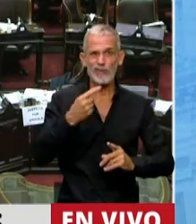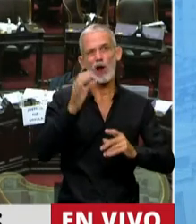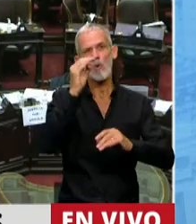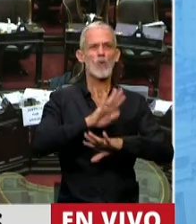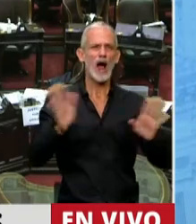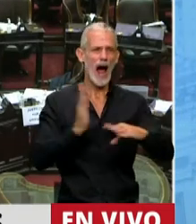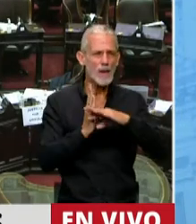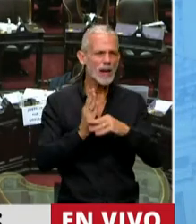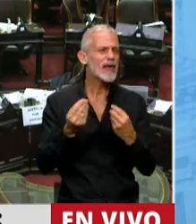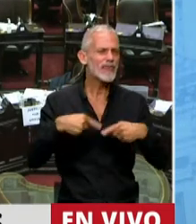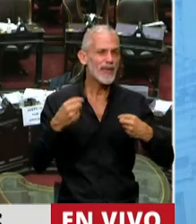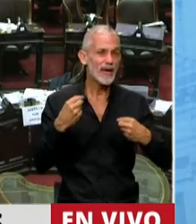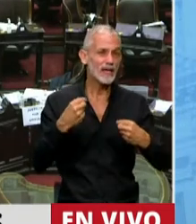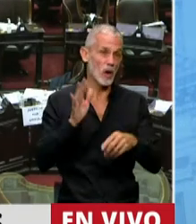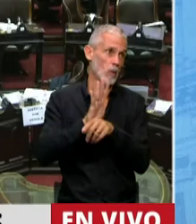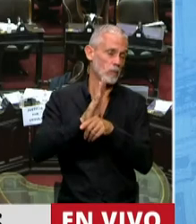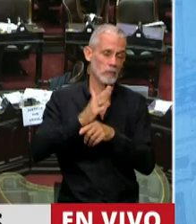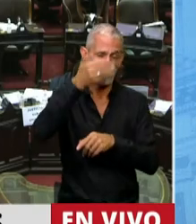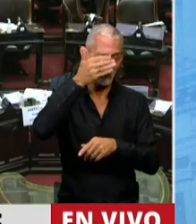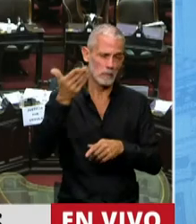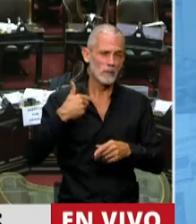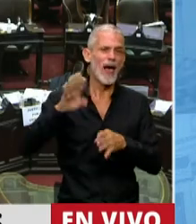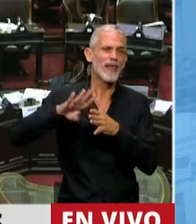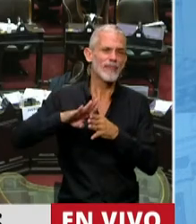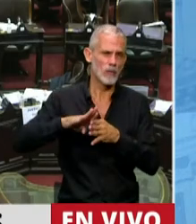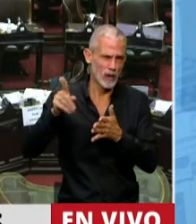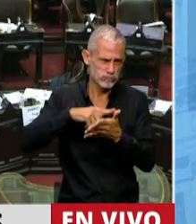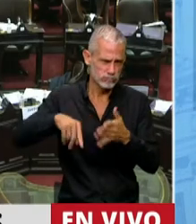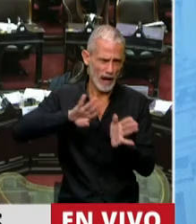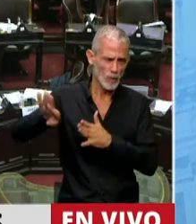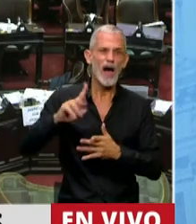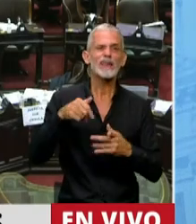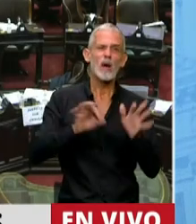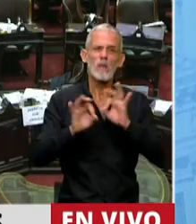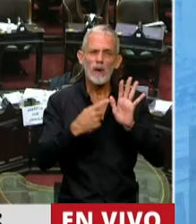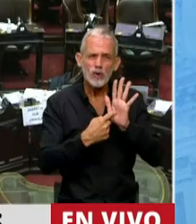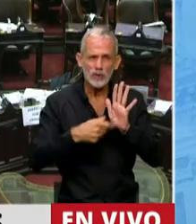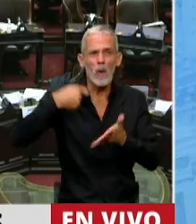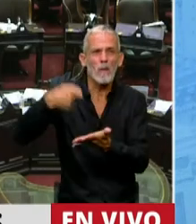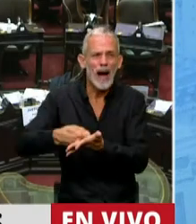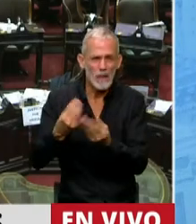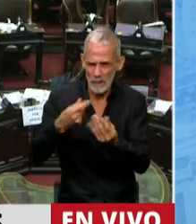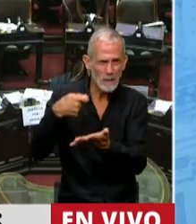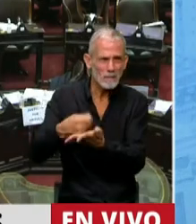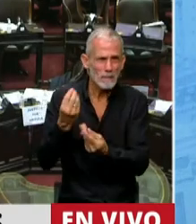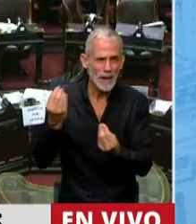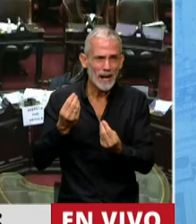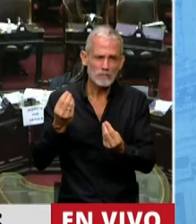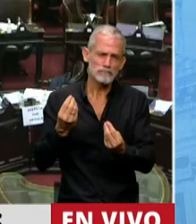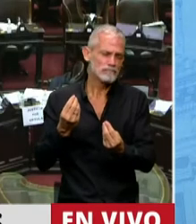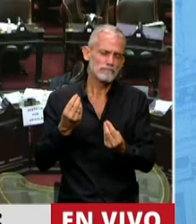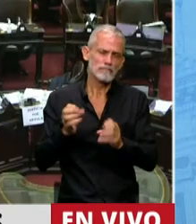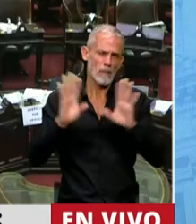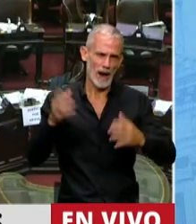sería plantear el desconocimiento y la investigación de esa deuda, no este proyecto que es completamente